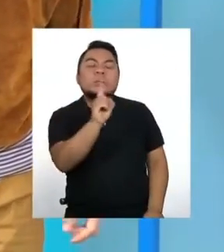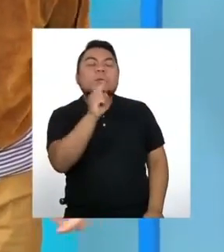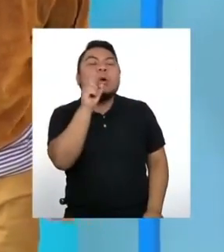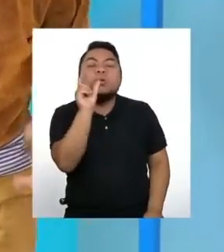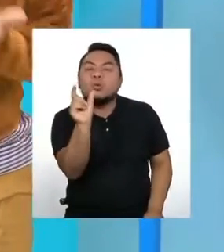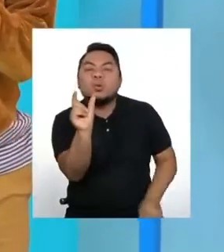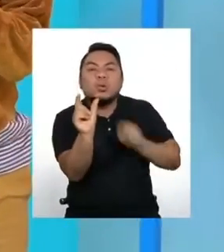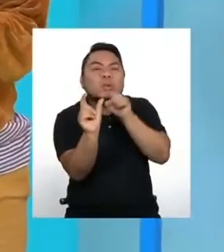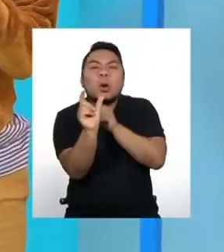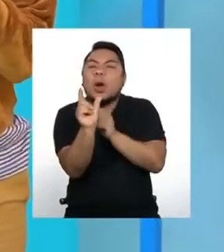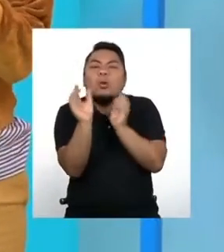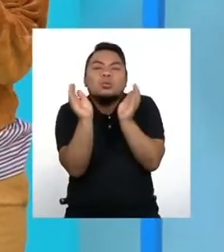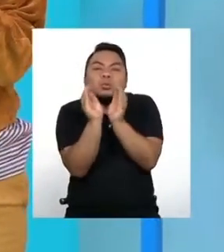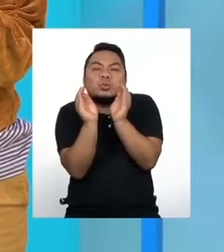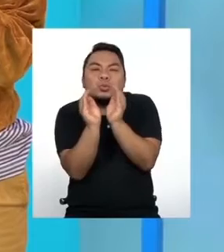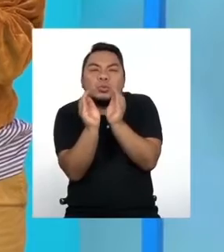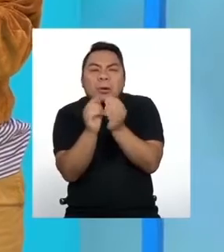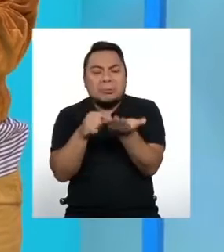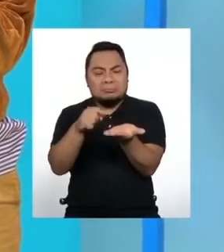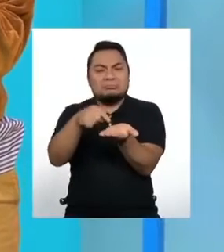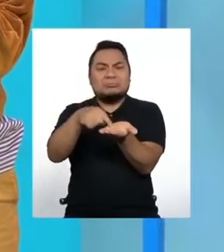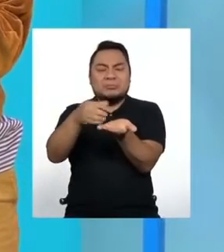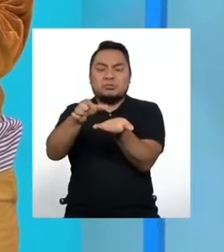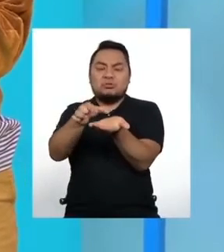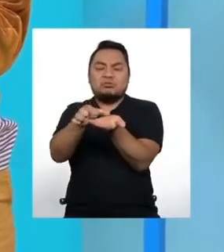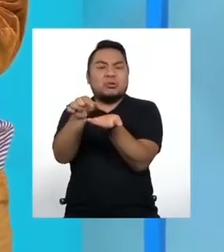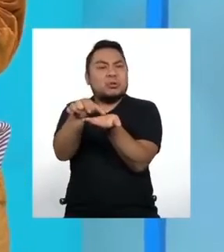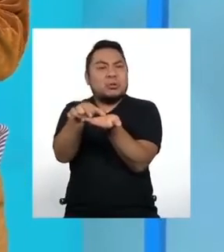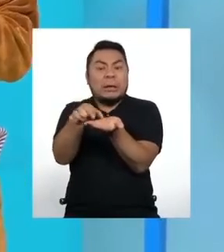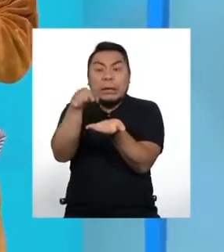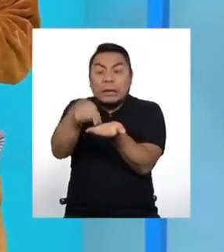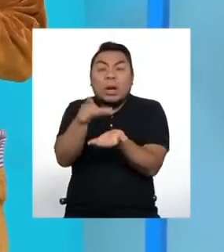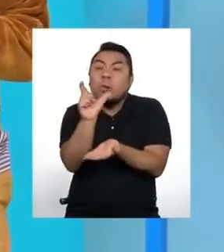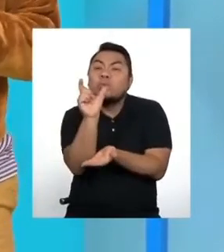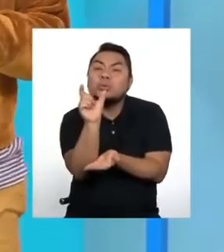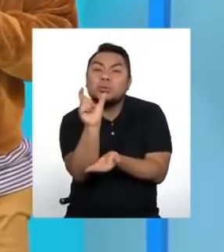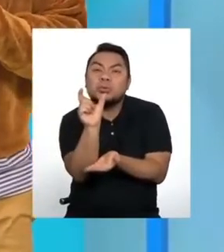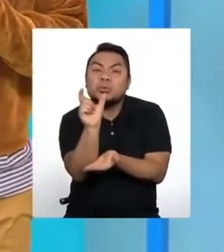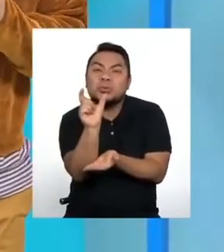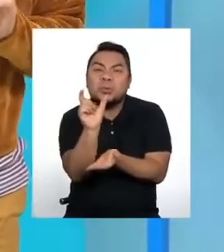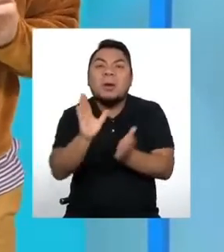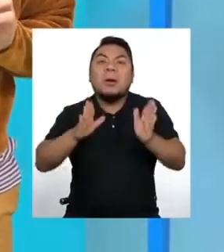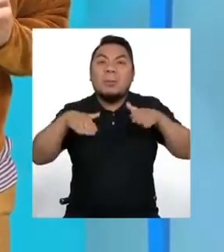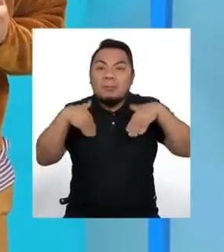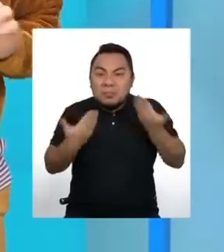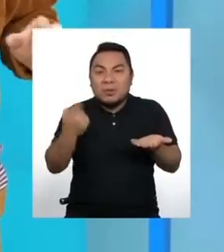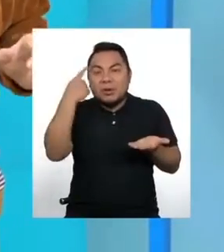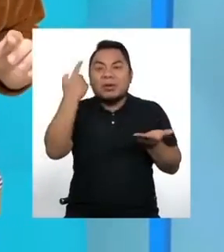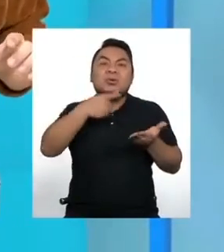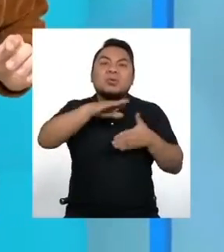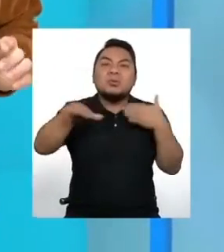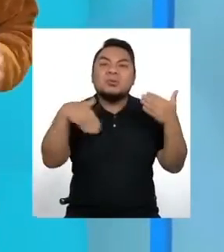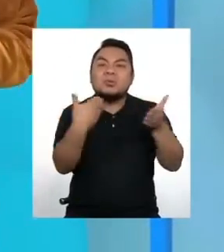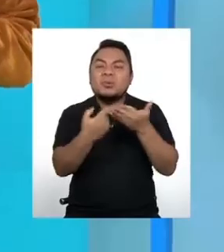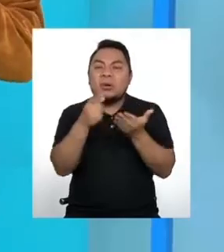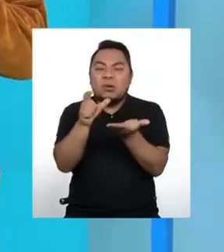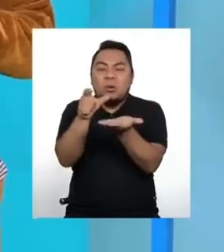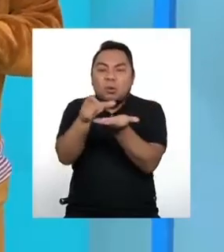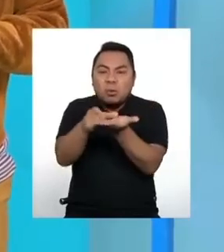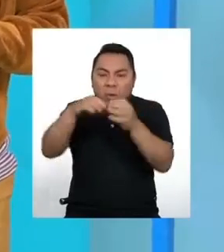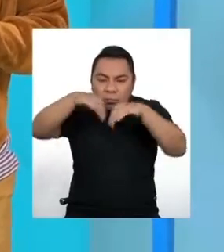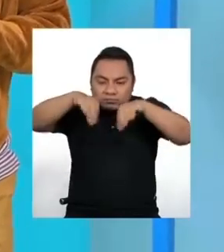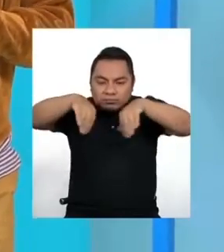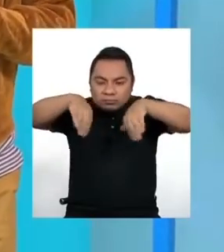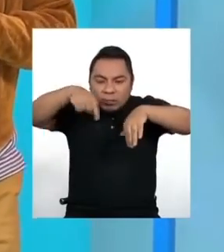obtenga la información que no logra recibir por la visión. Para ello, puedes hacer que explore los objetos tocándolos